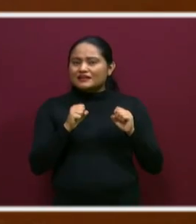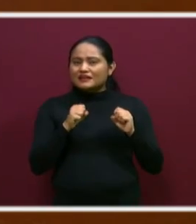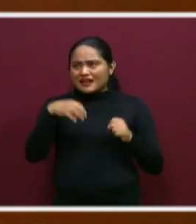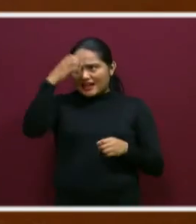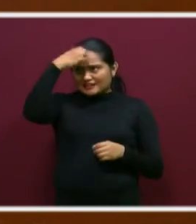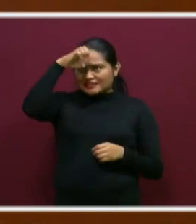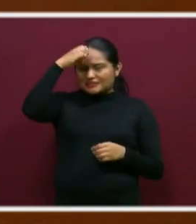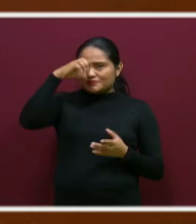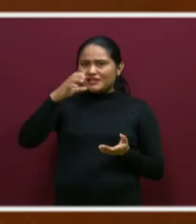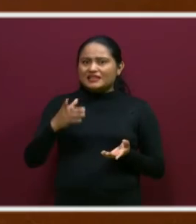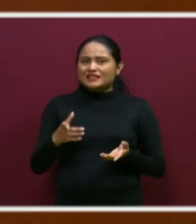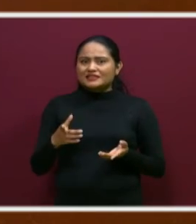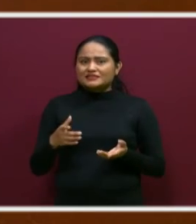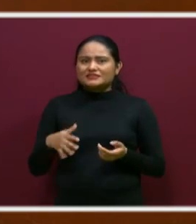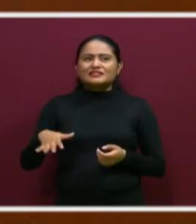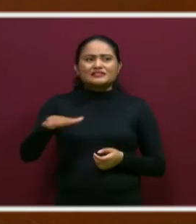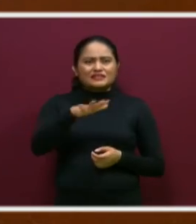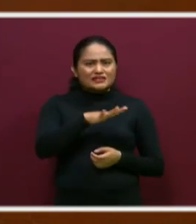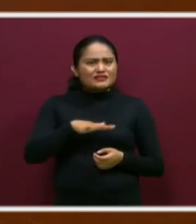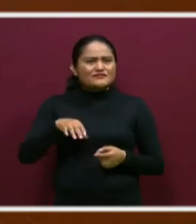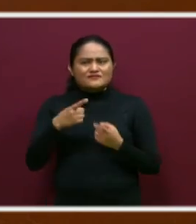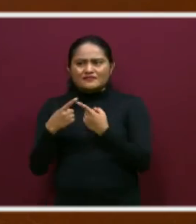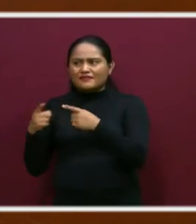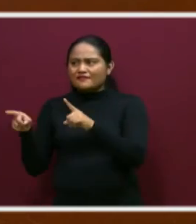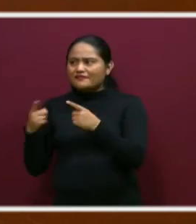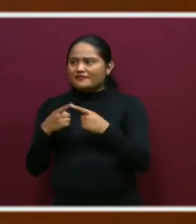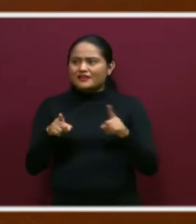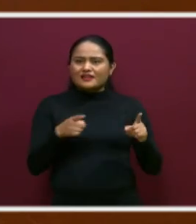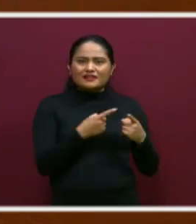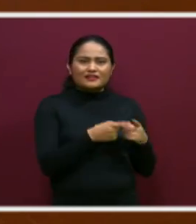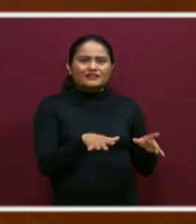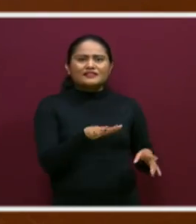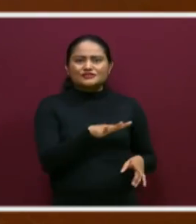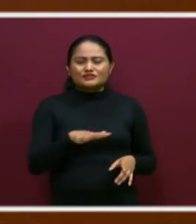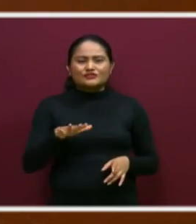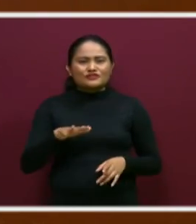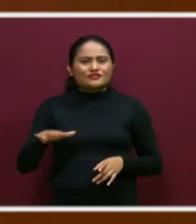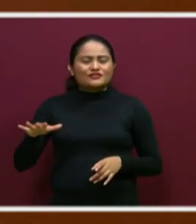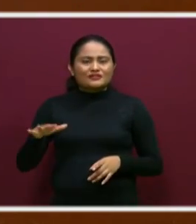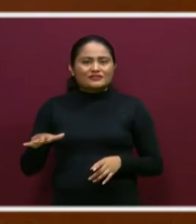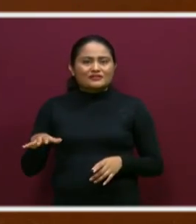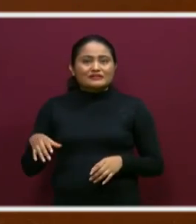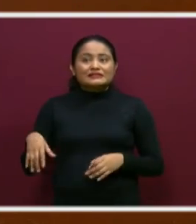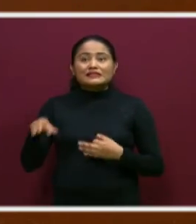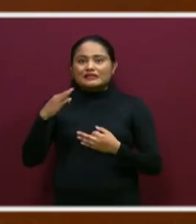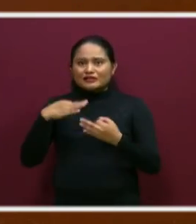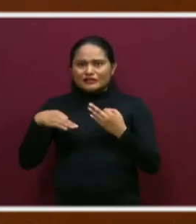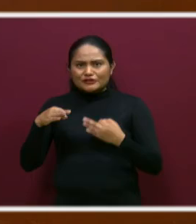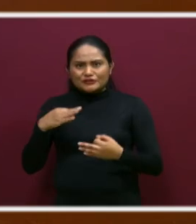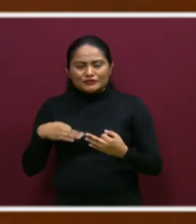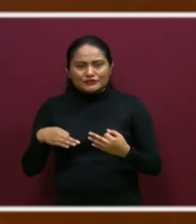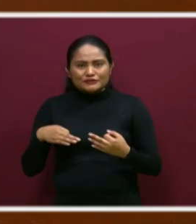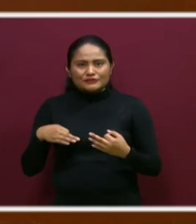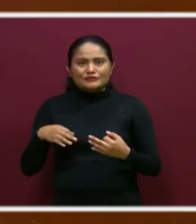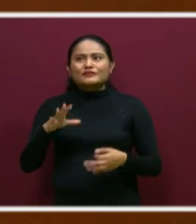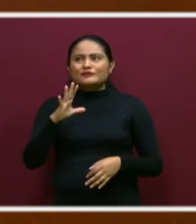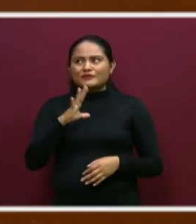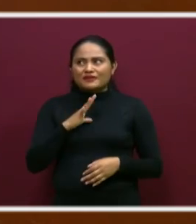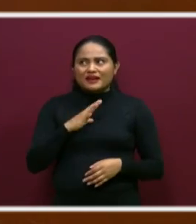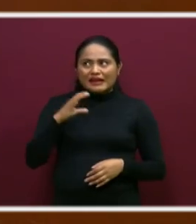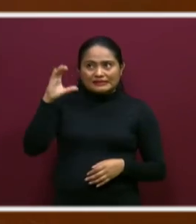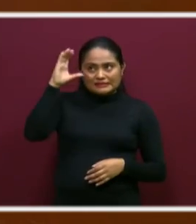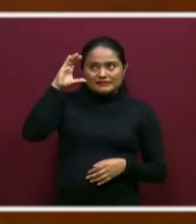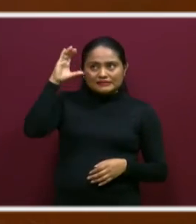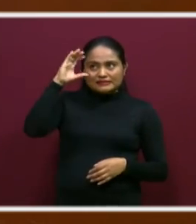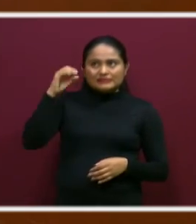realmente ver que la ciencia tiene que ver con todo en todo hay ciencia y que tiene que ver en cómo es una forma de